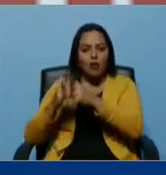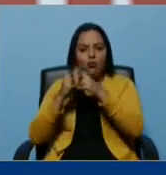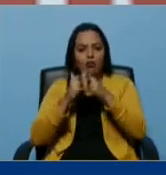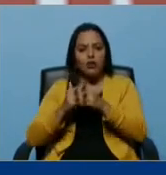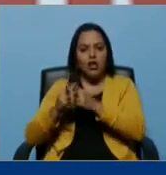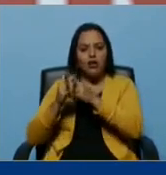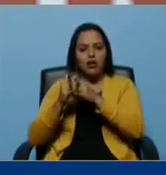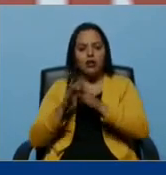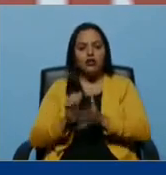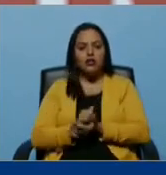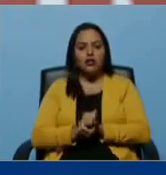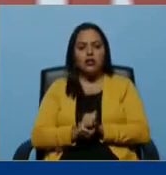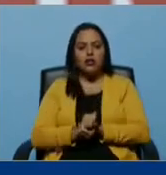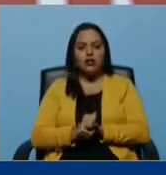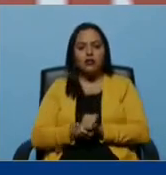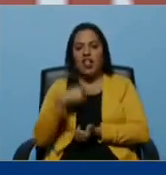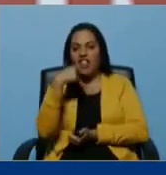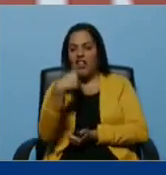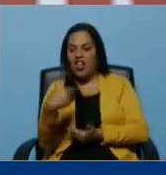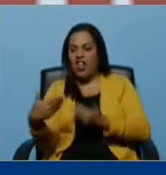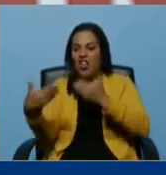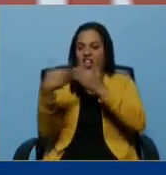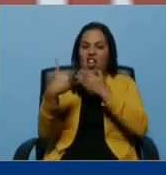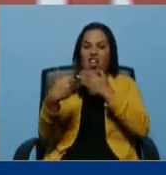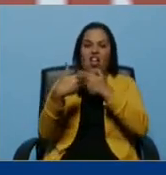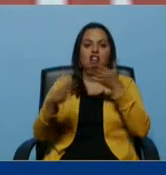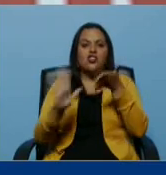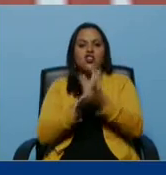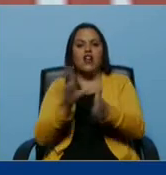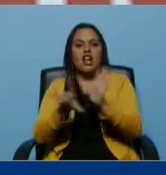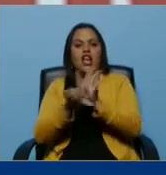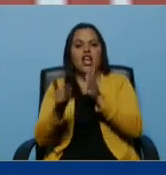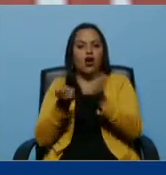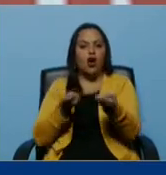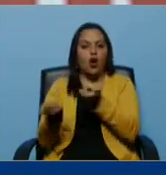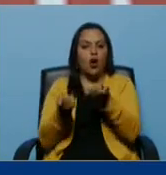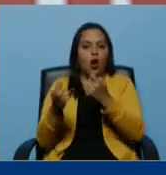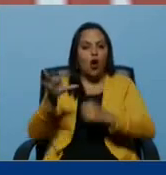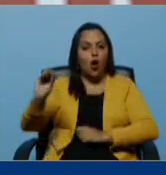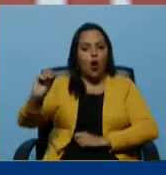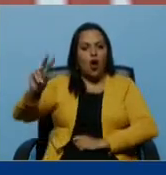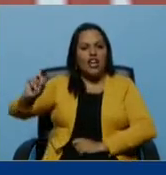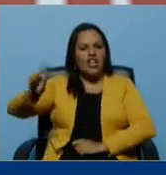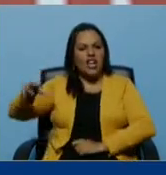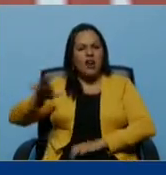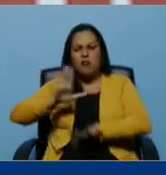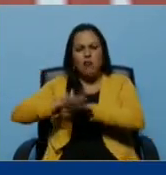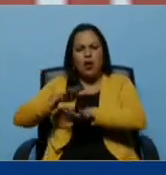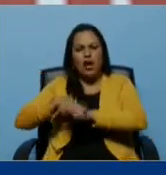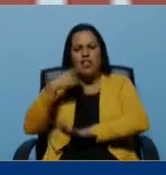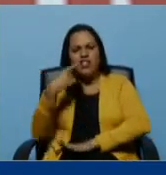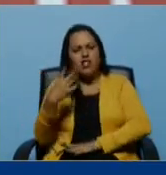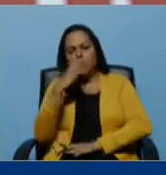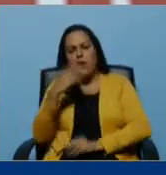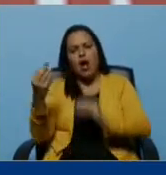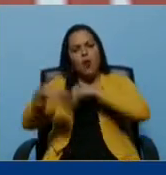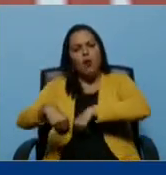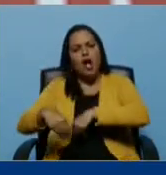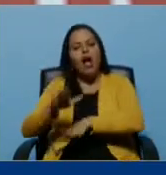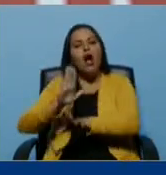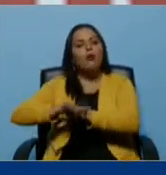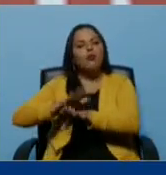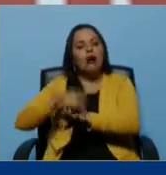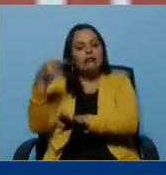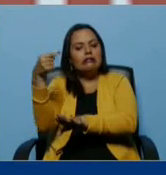América, para criticar la ley de regulación de las ONG. ¿Por qué la critica? Porque es a